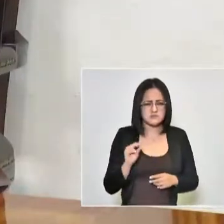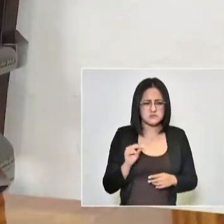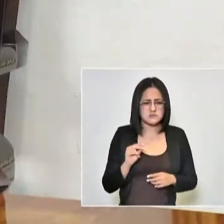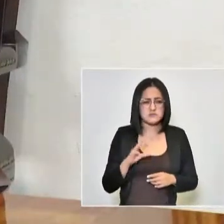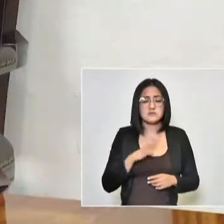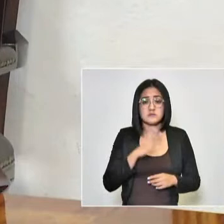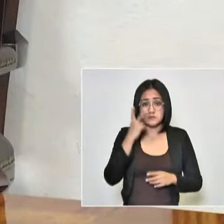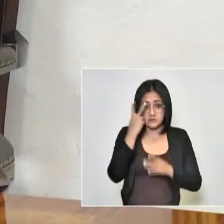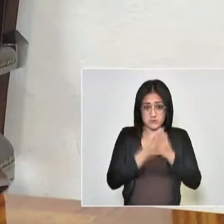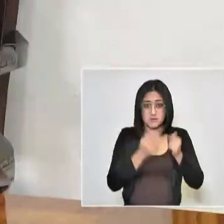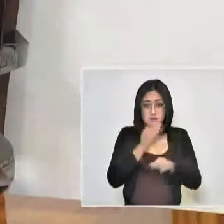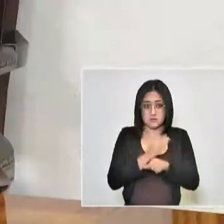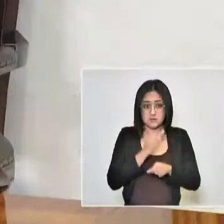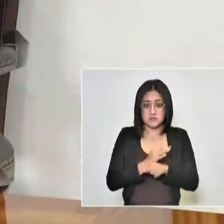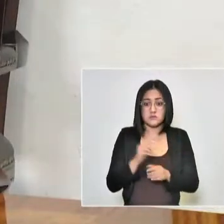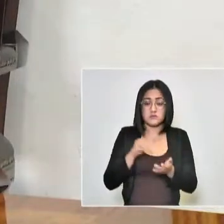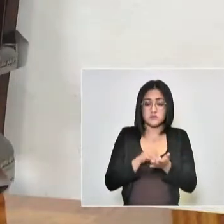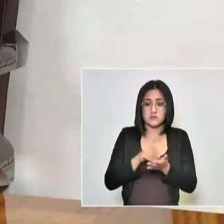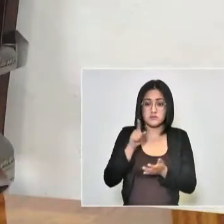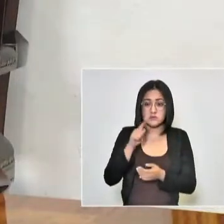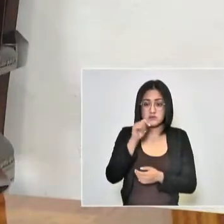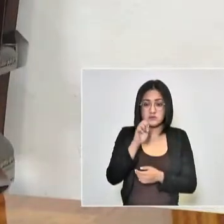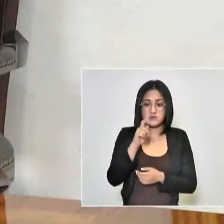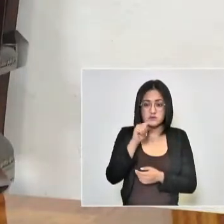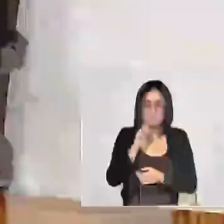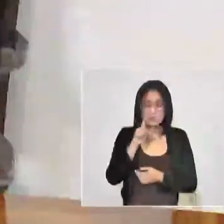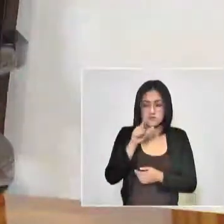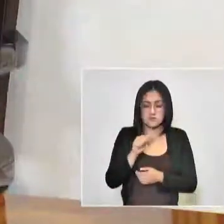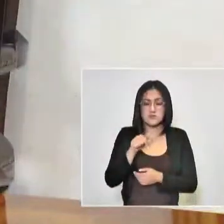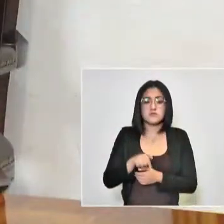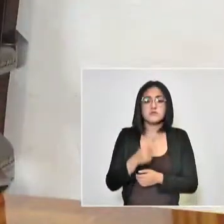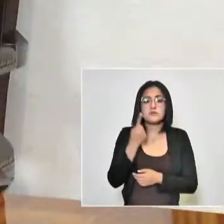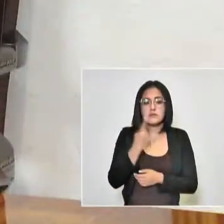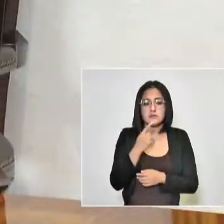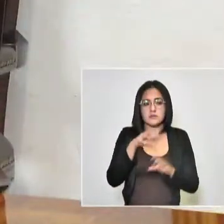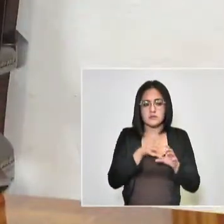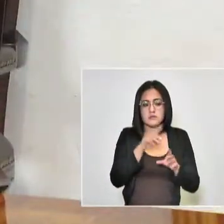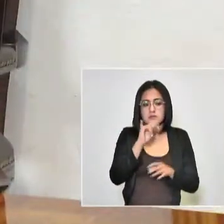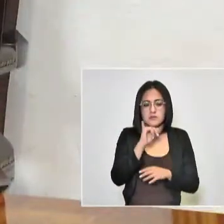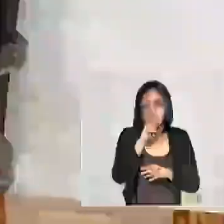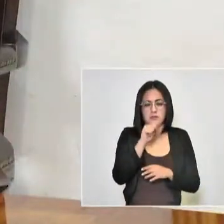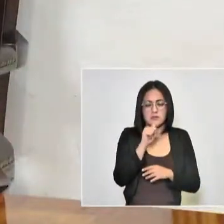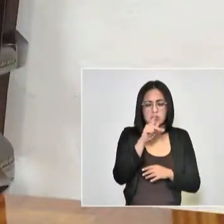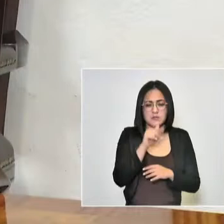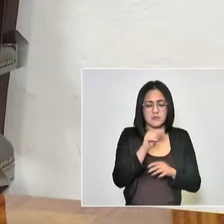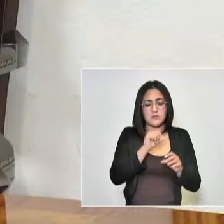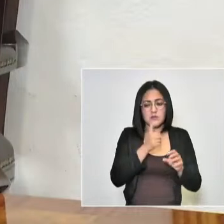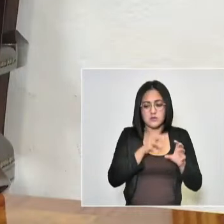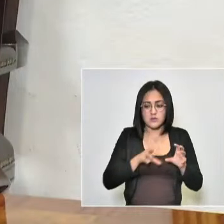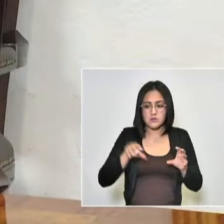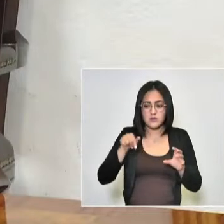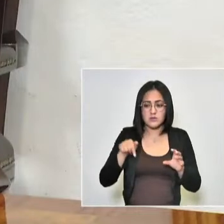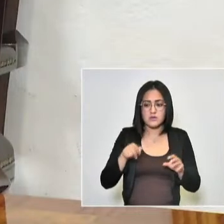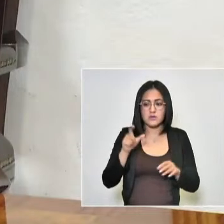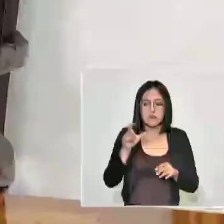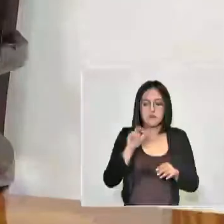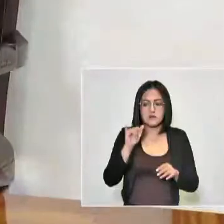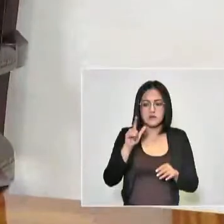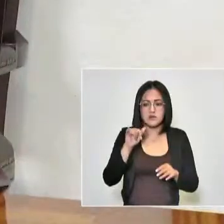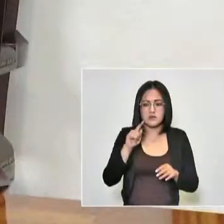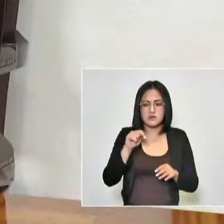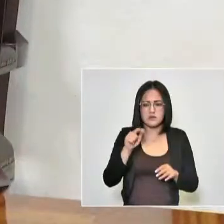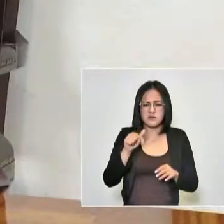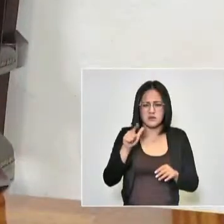dos incendios en este momento activos en Tetela. Uno está en Tilapa y otro está en